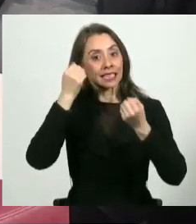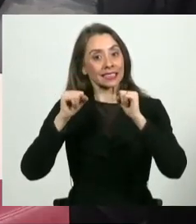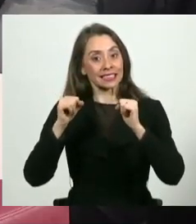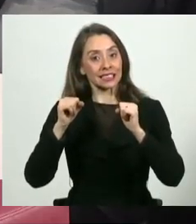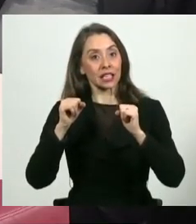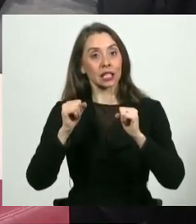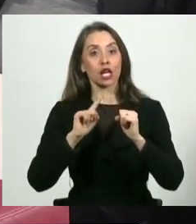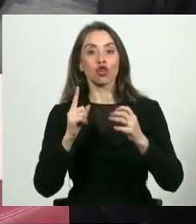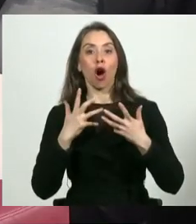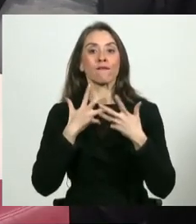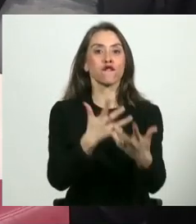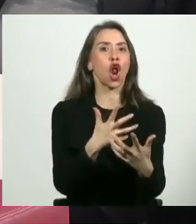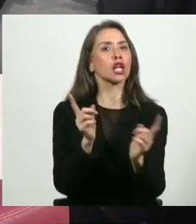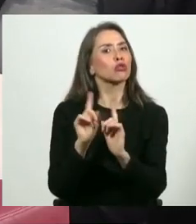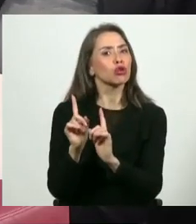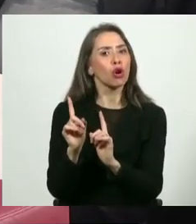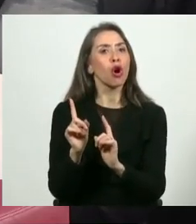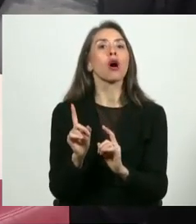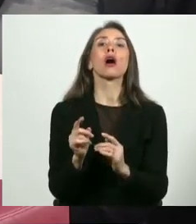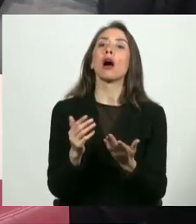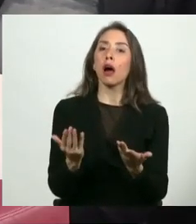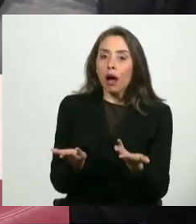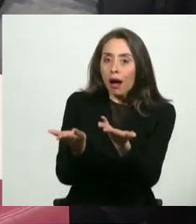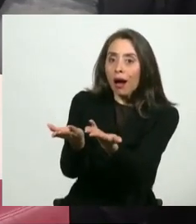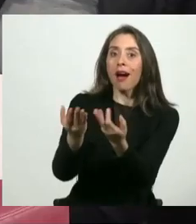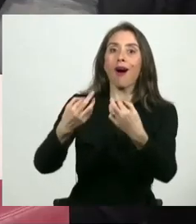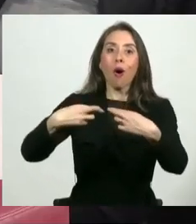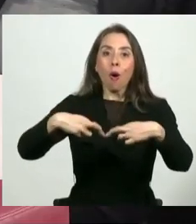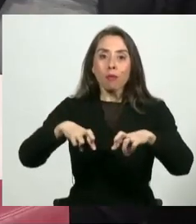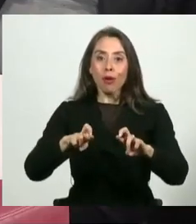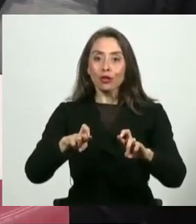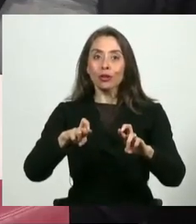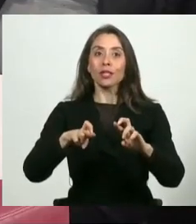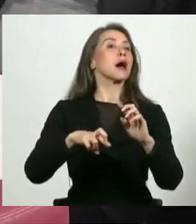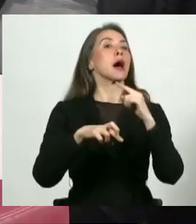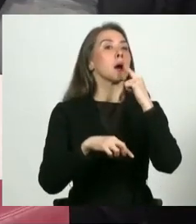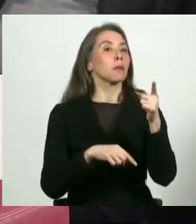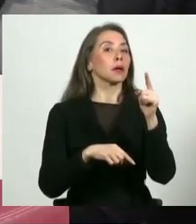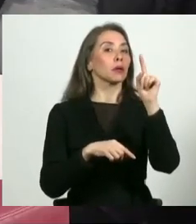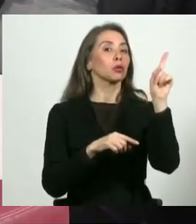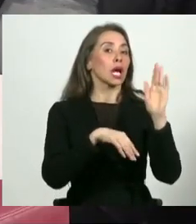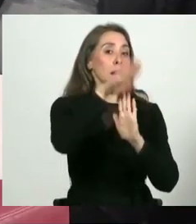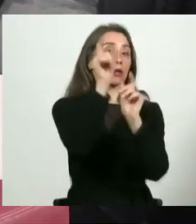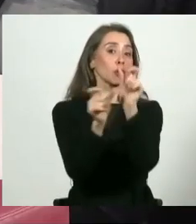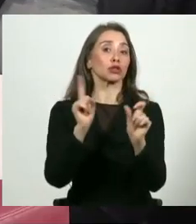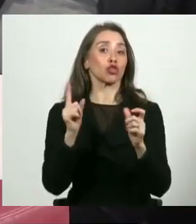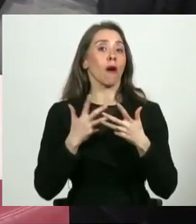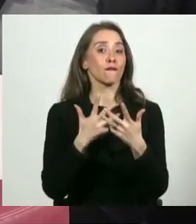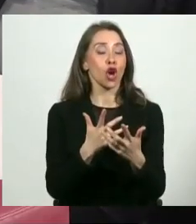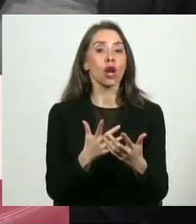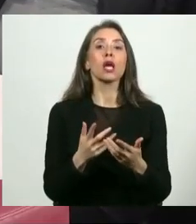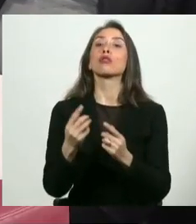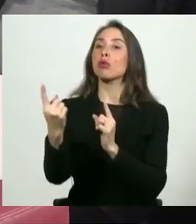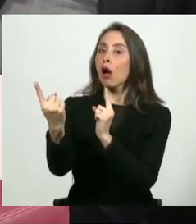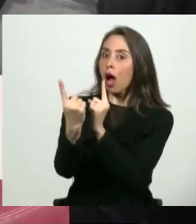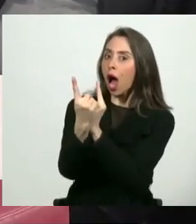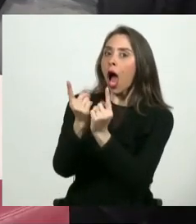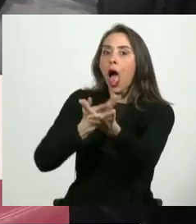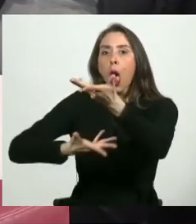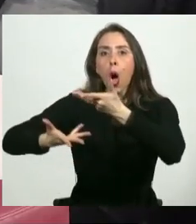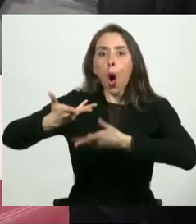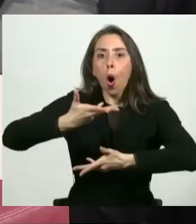son violentos ni son agresivos, es que tengamos la oportunidad, la mayoría, ¿no? Tengamos la oportunidad de poder compartir con ellos y